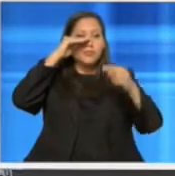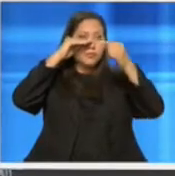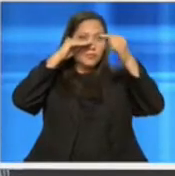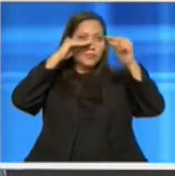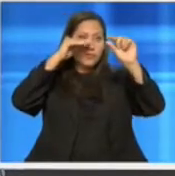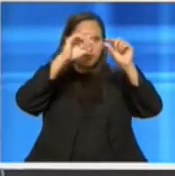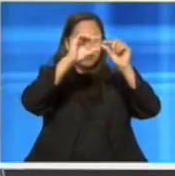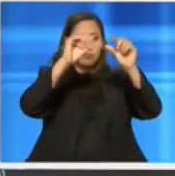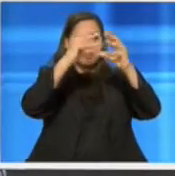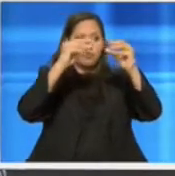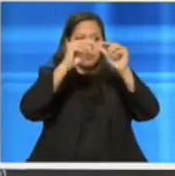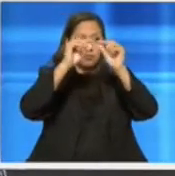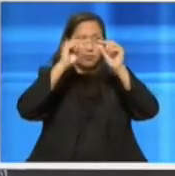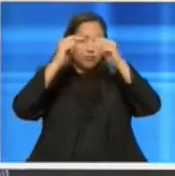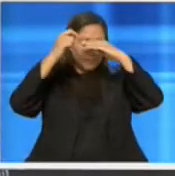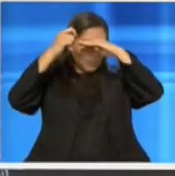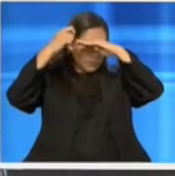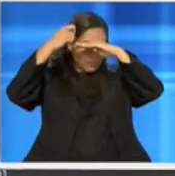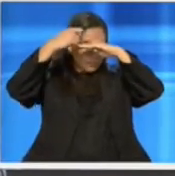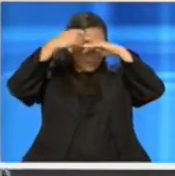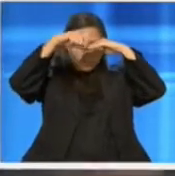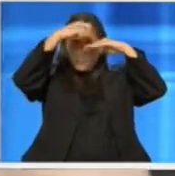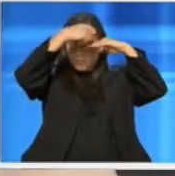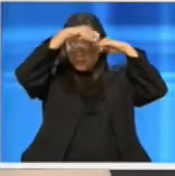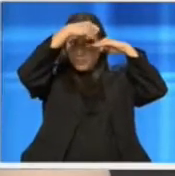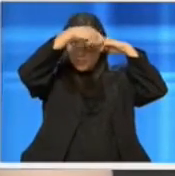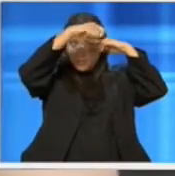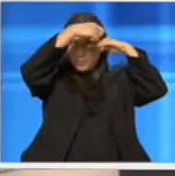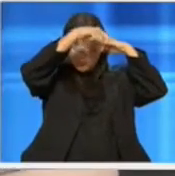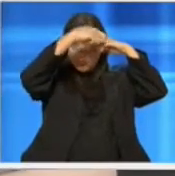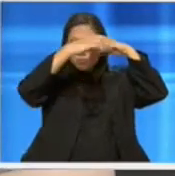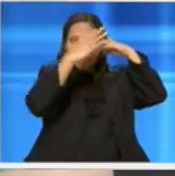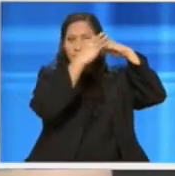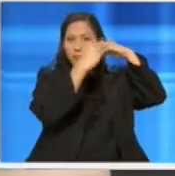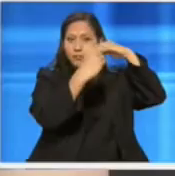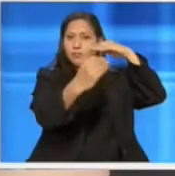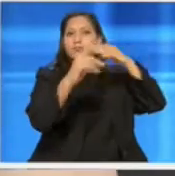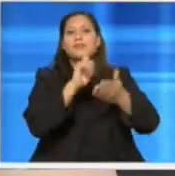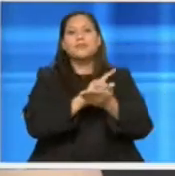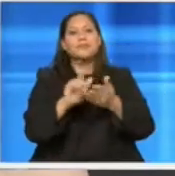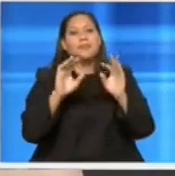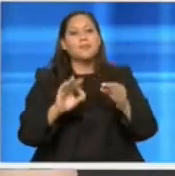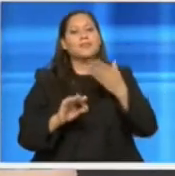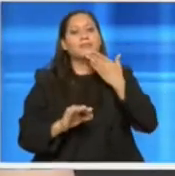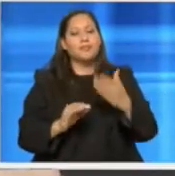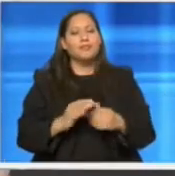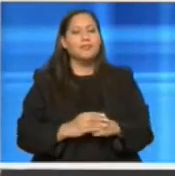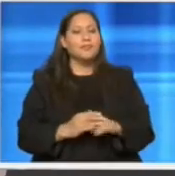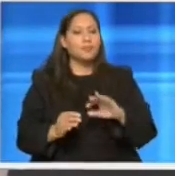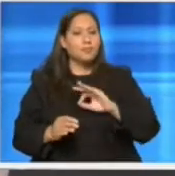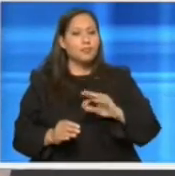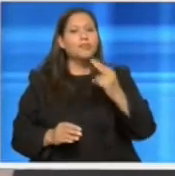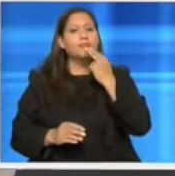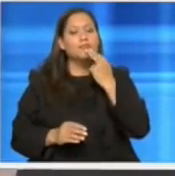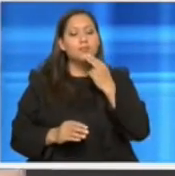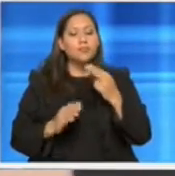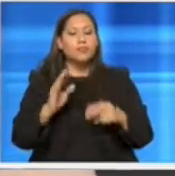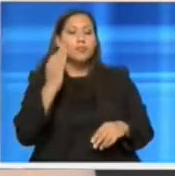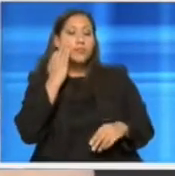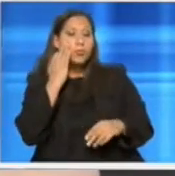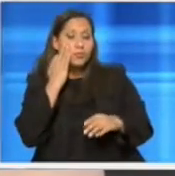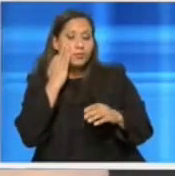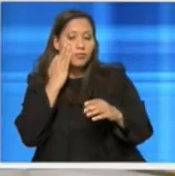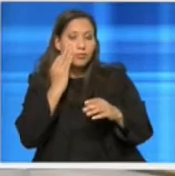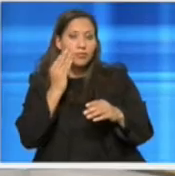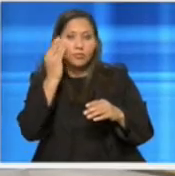cotonete haces esto como si te aplicaras el rímel y se retira facilísimo. Y puedes utilizar ya sea las toallitas,